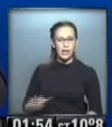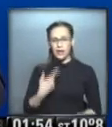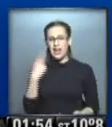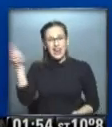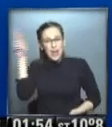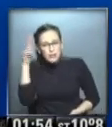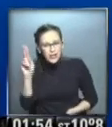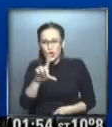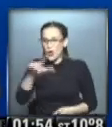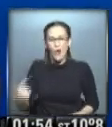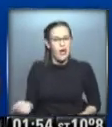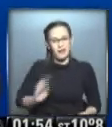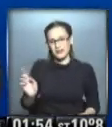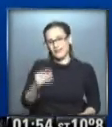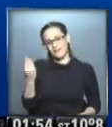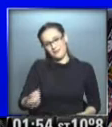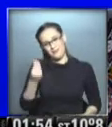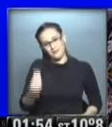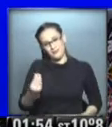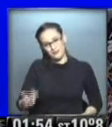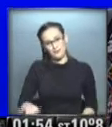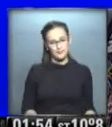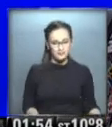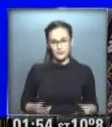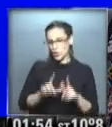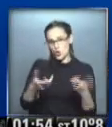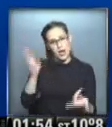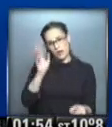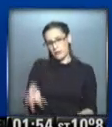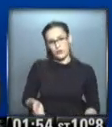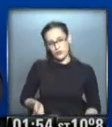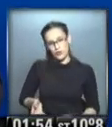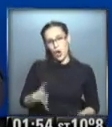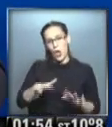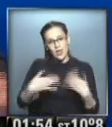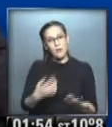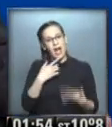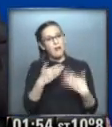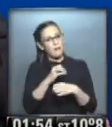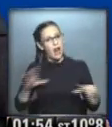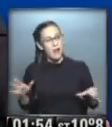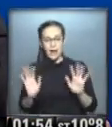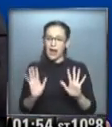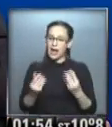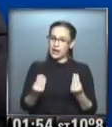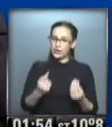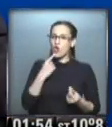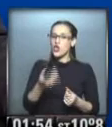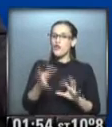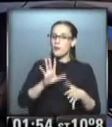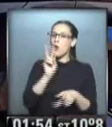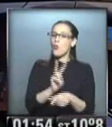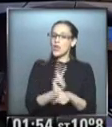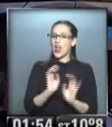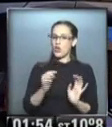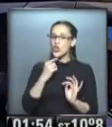Con respeto, lo aclaro, ¿eh? Ojo, el tipo es xenófobo, pero te tira, ¿eh? Lo digo cuidadosamente. Con respeto.